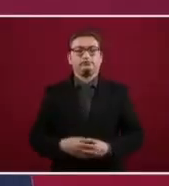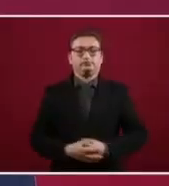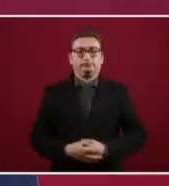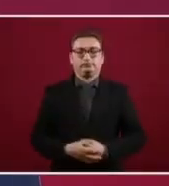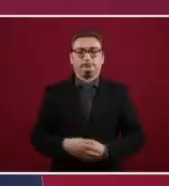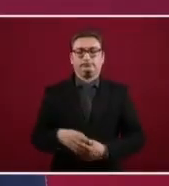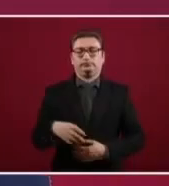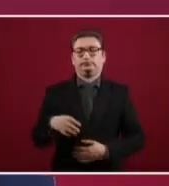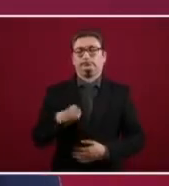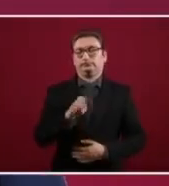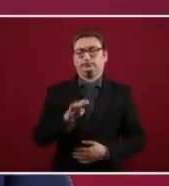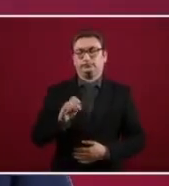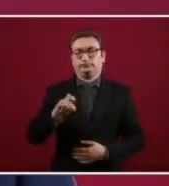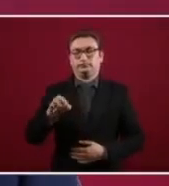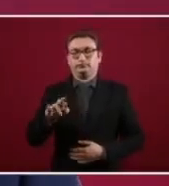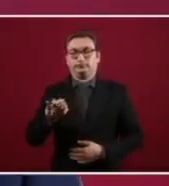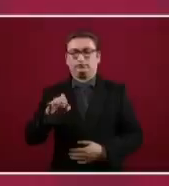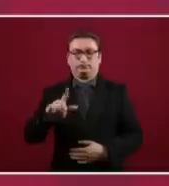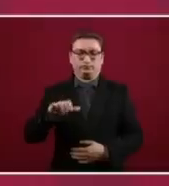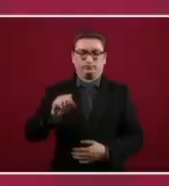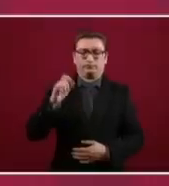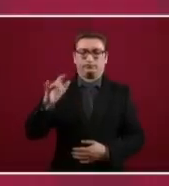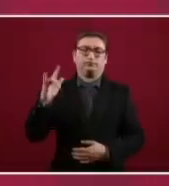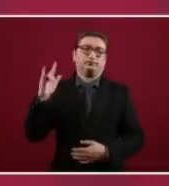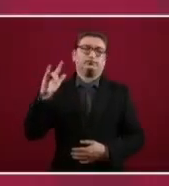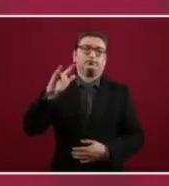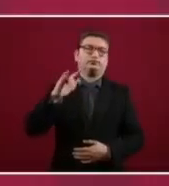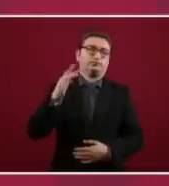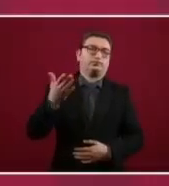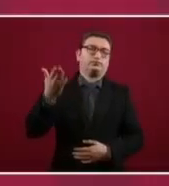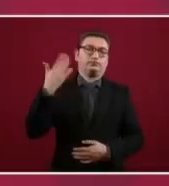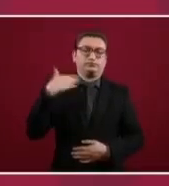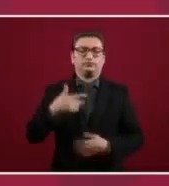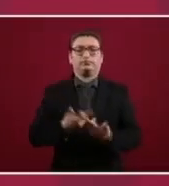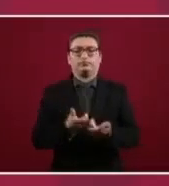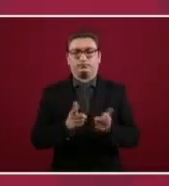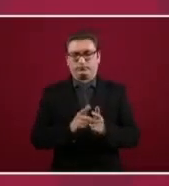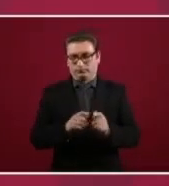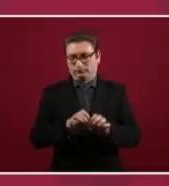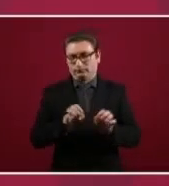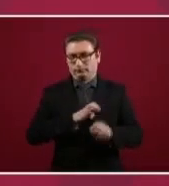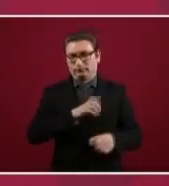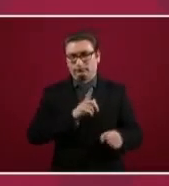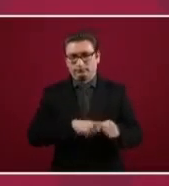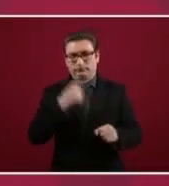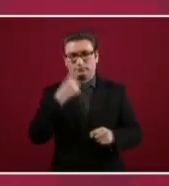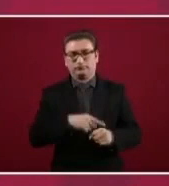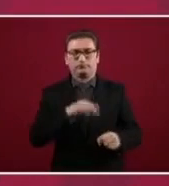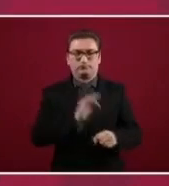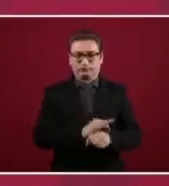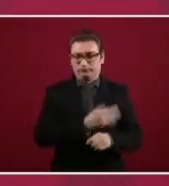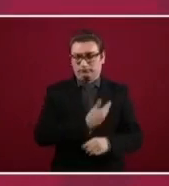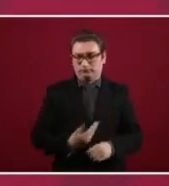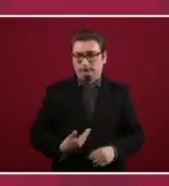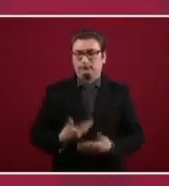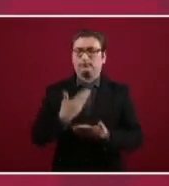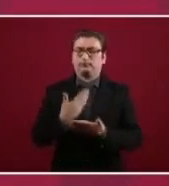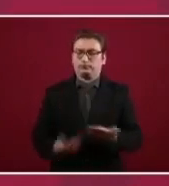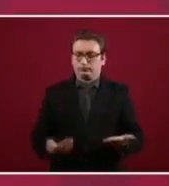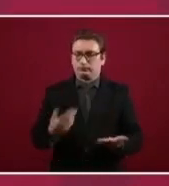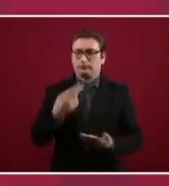evo morales es un avión que manejaba el estado mayor presidencial y ahora